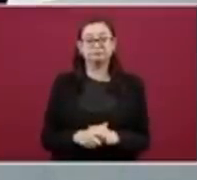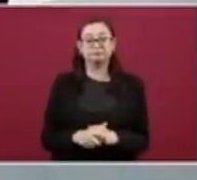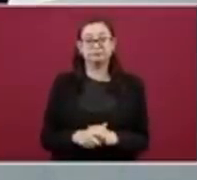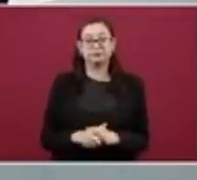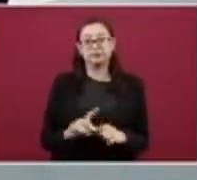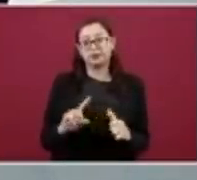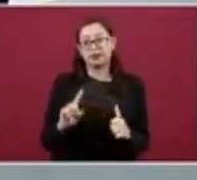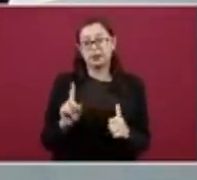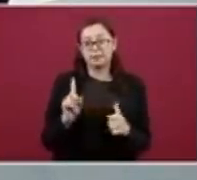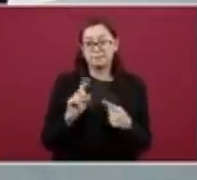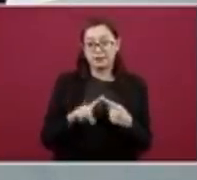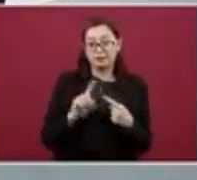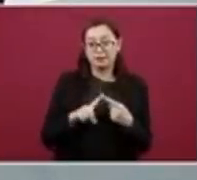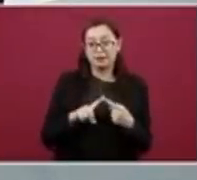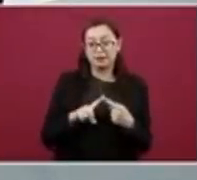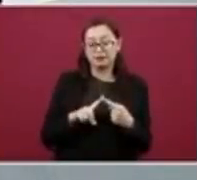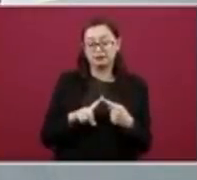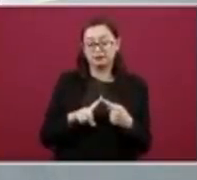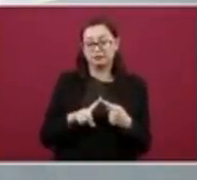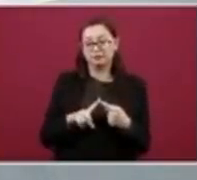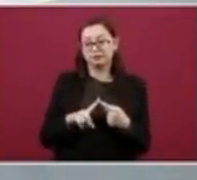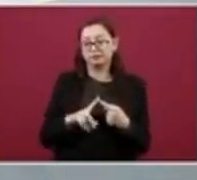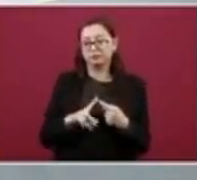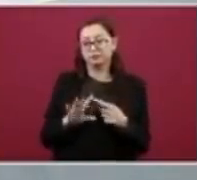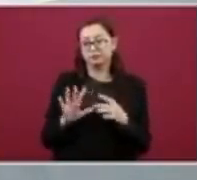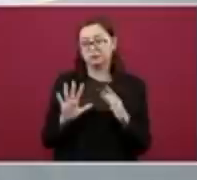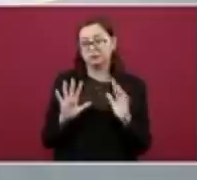primero, dejar ahí